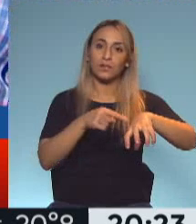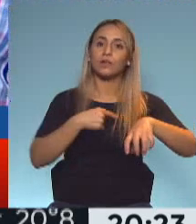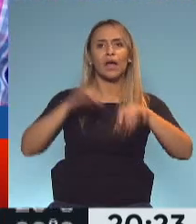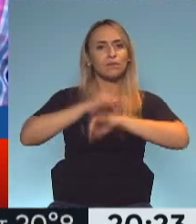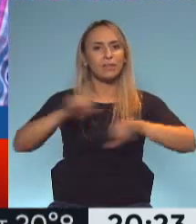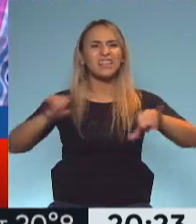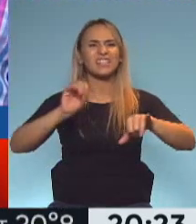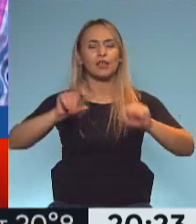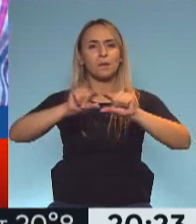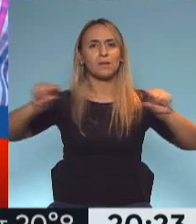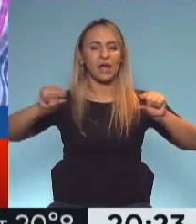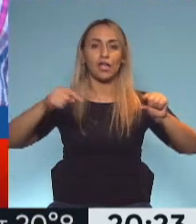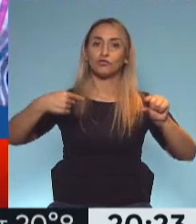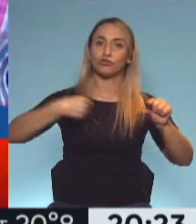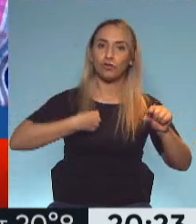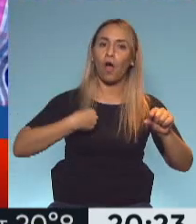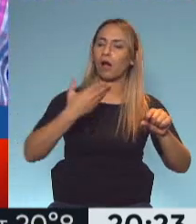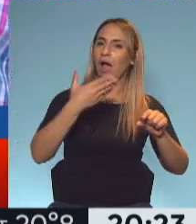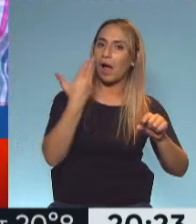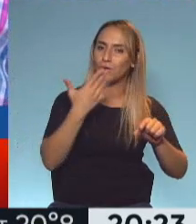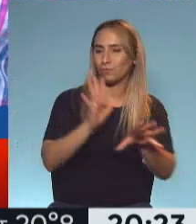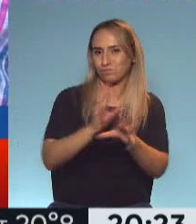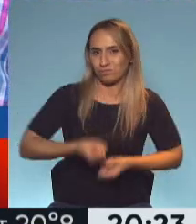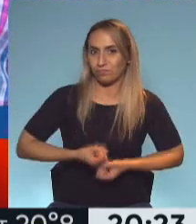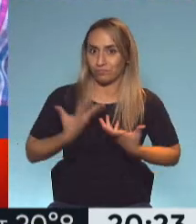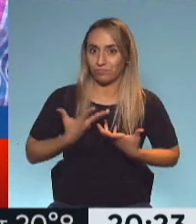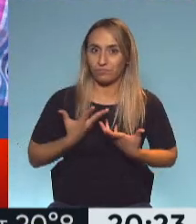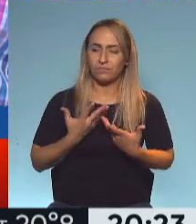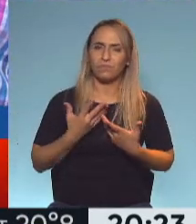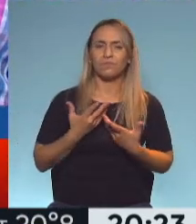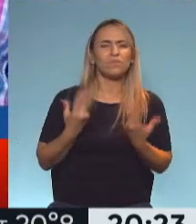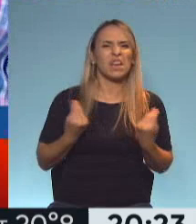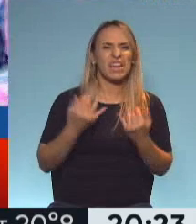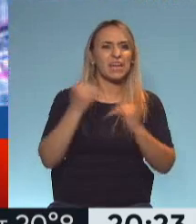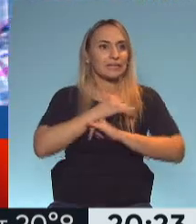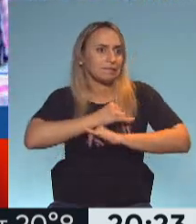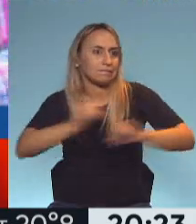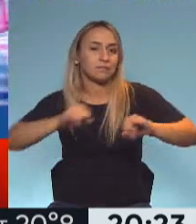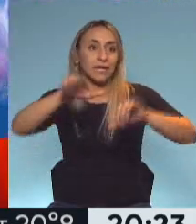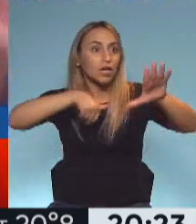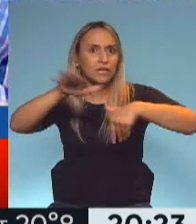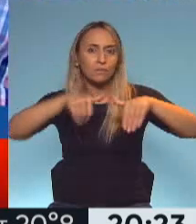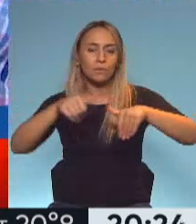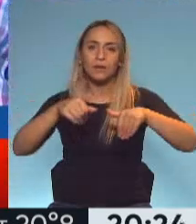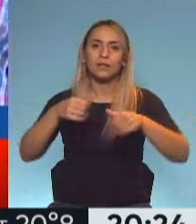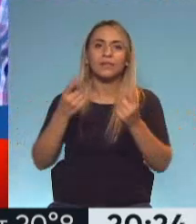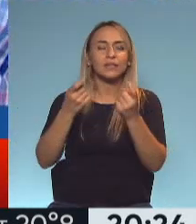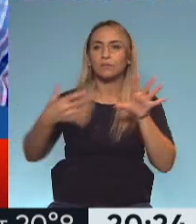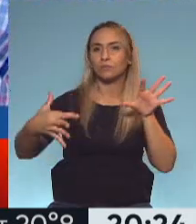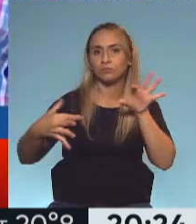para tender un puente para todos aquellos compañeros, y que también muchas familias saben de estas